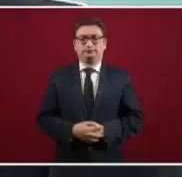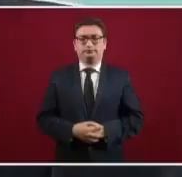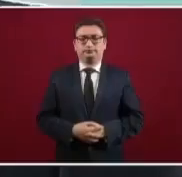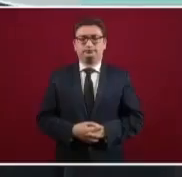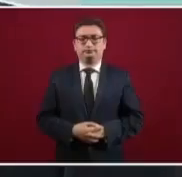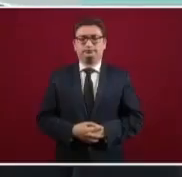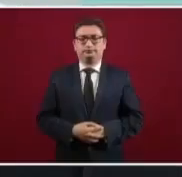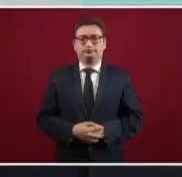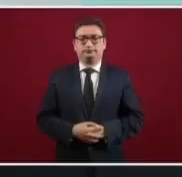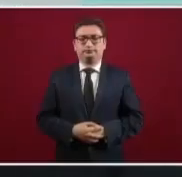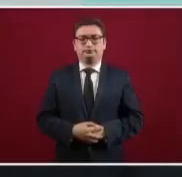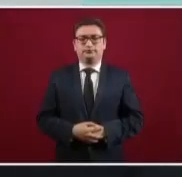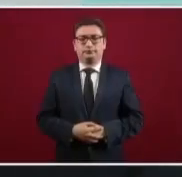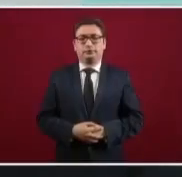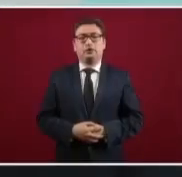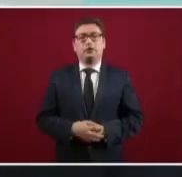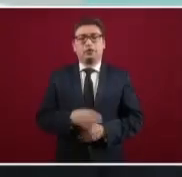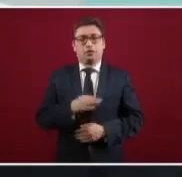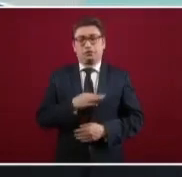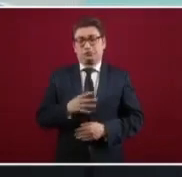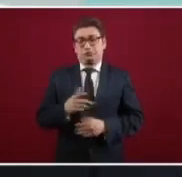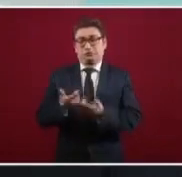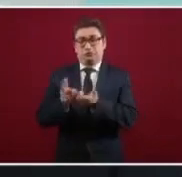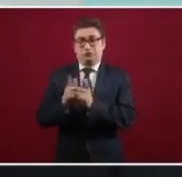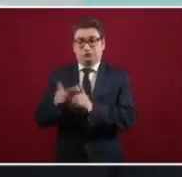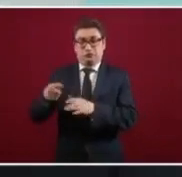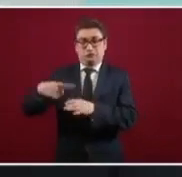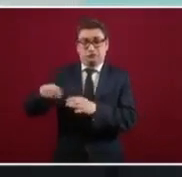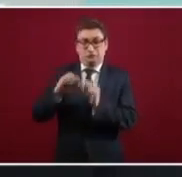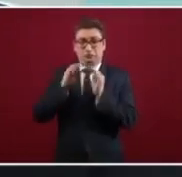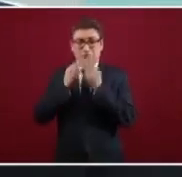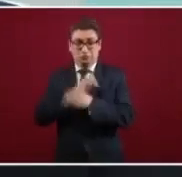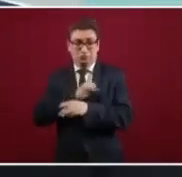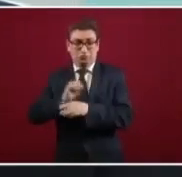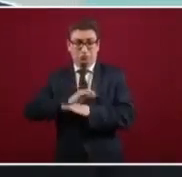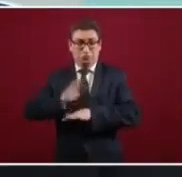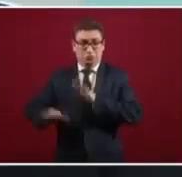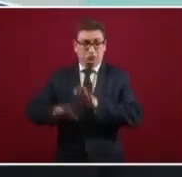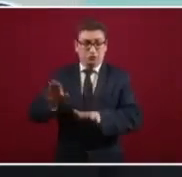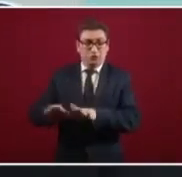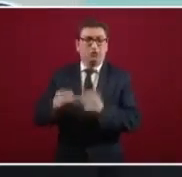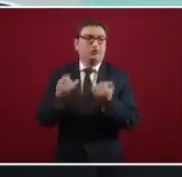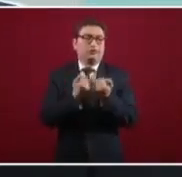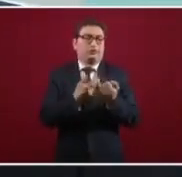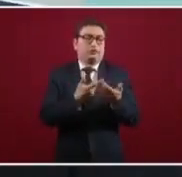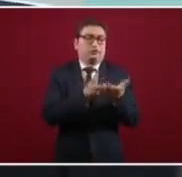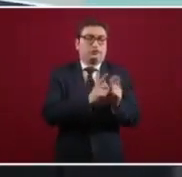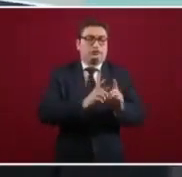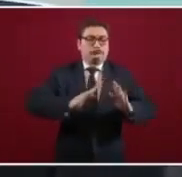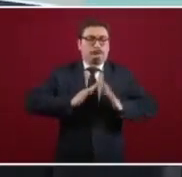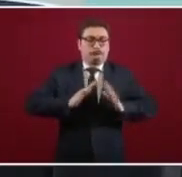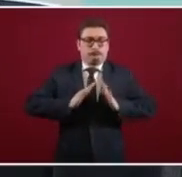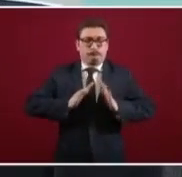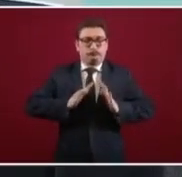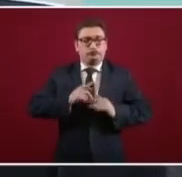tanto de la delincuencia como del ejército